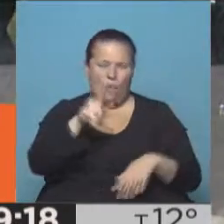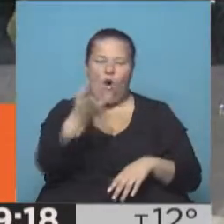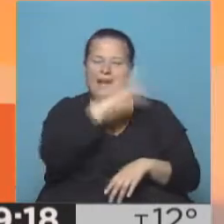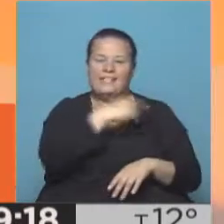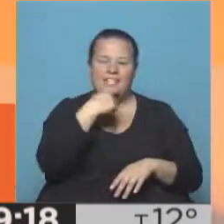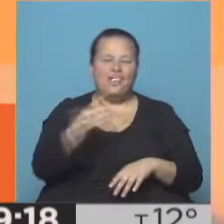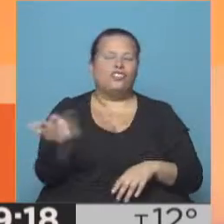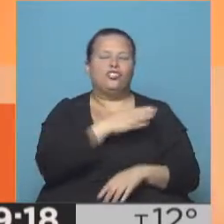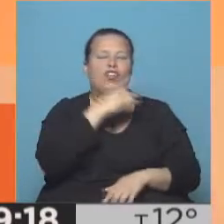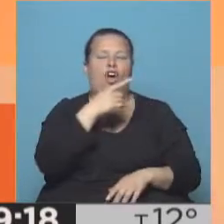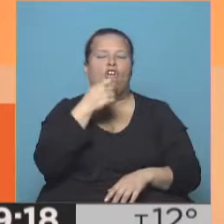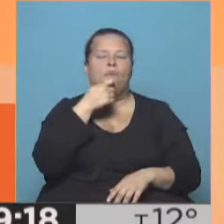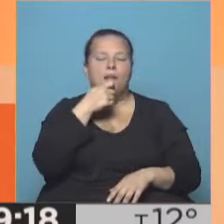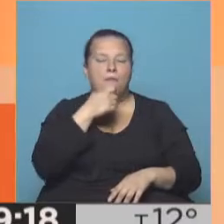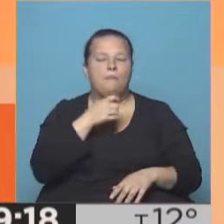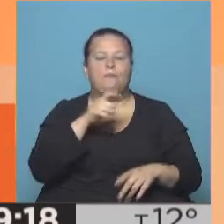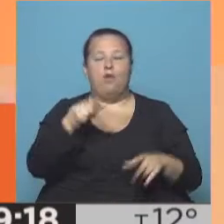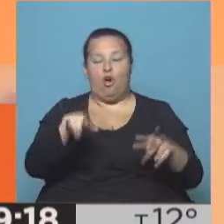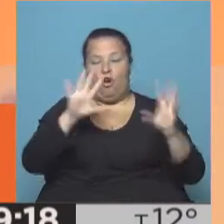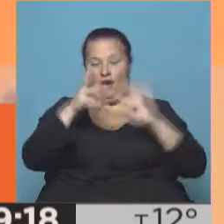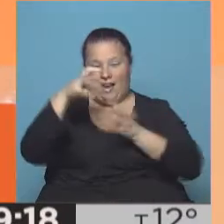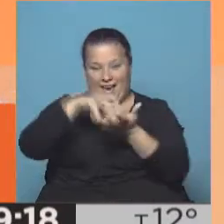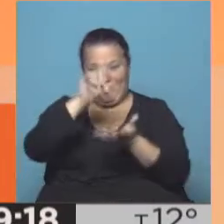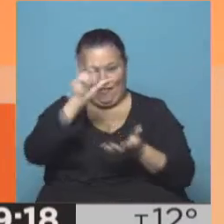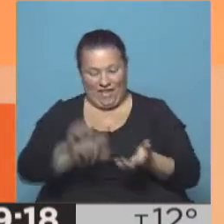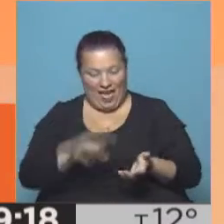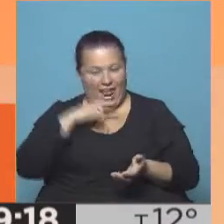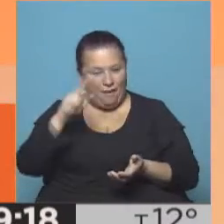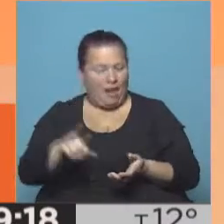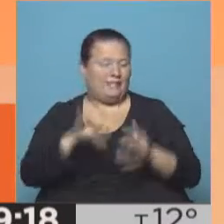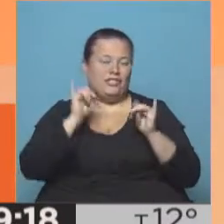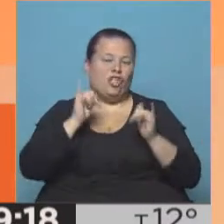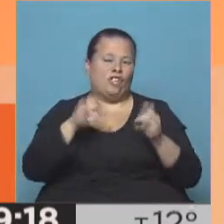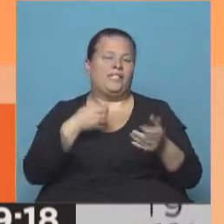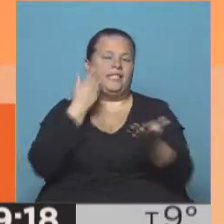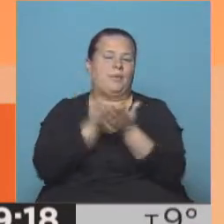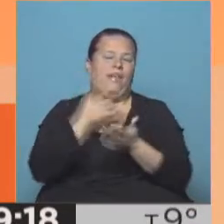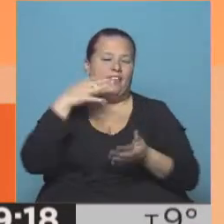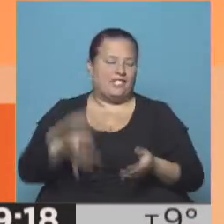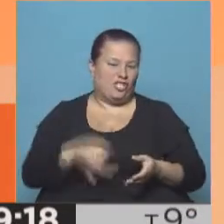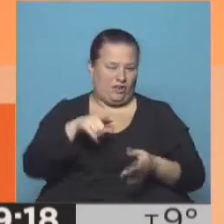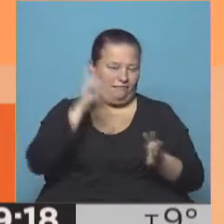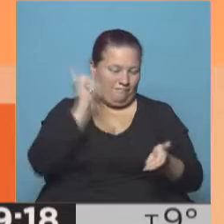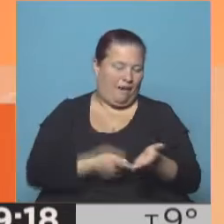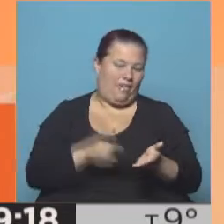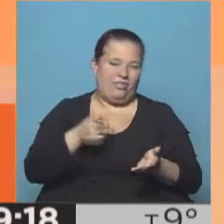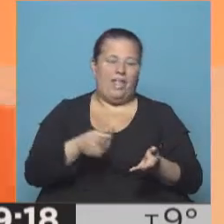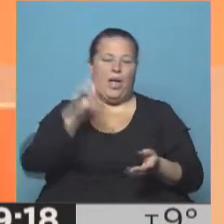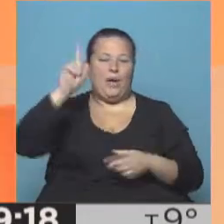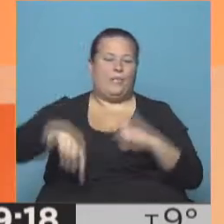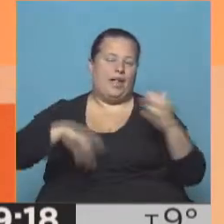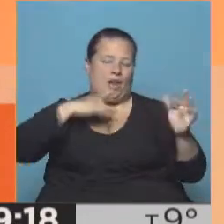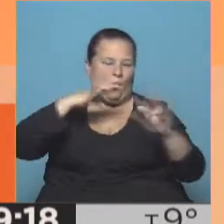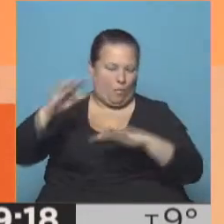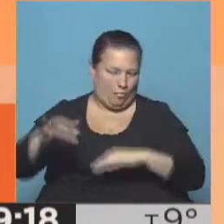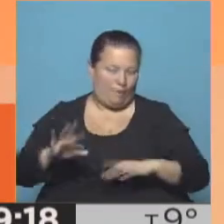decía, todos aquellos casos que terminen en esta Cámara Federal de la Ciudad de La Plata, obviamente se va a aplicar la decisión, este fallo que está generando tanta